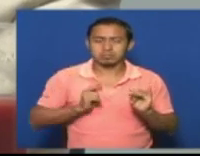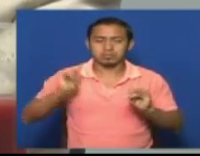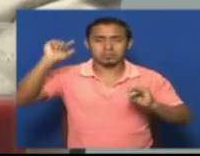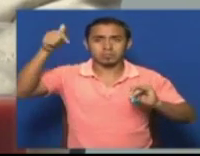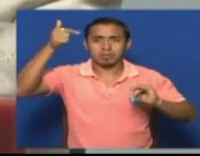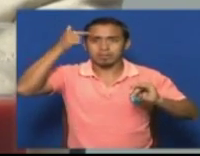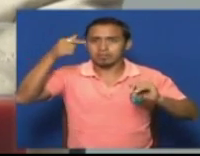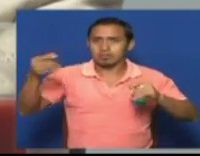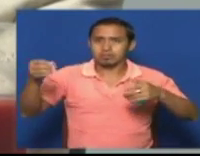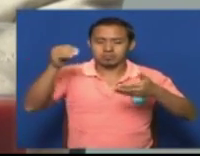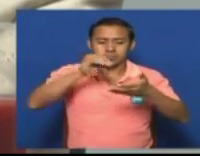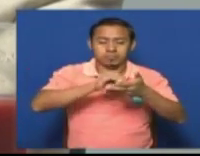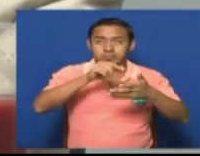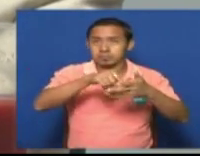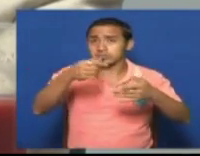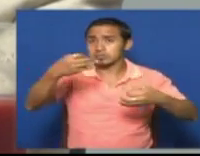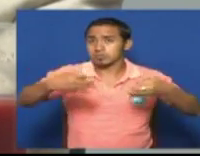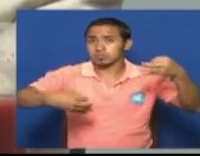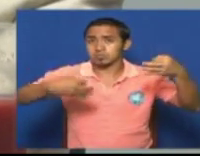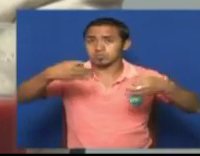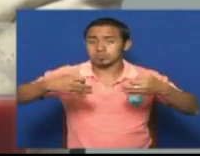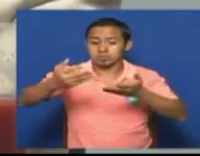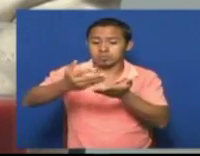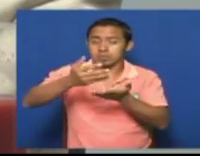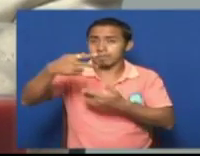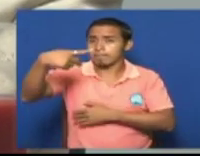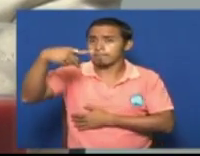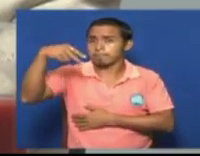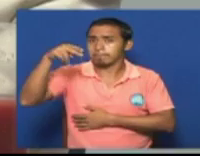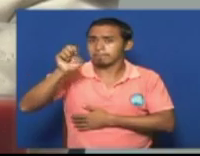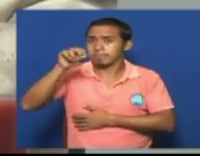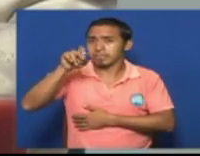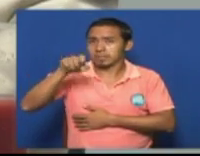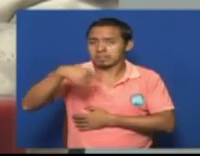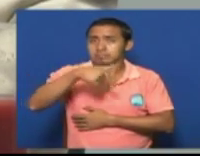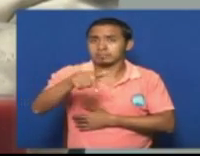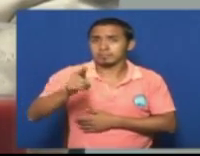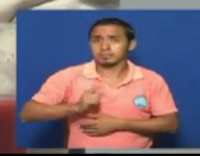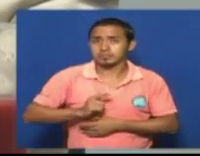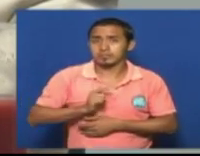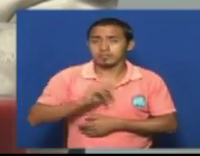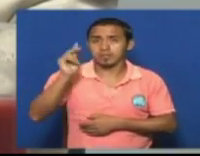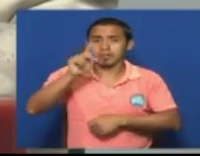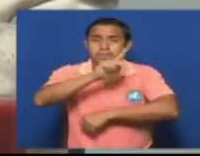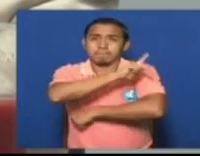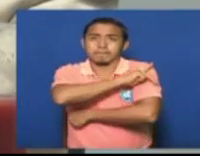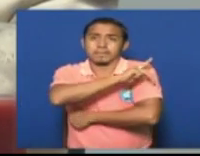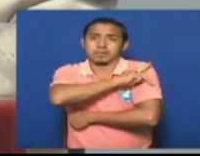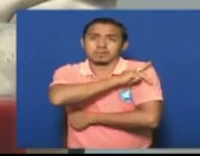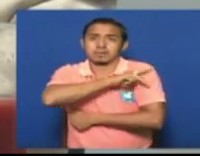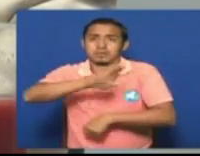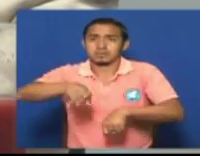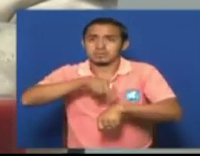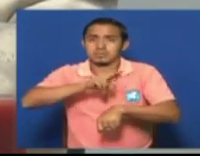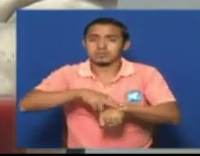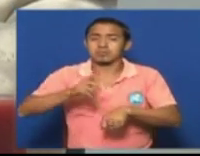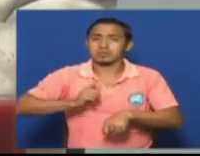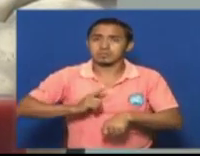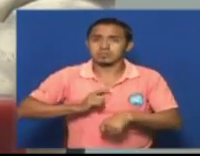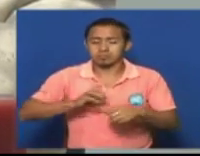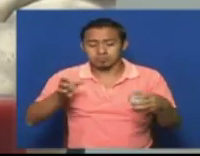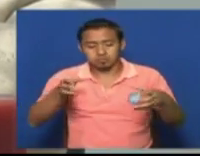estado en la aplicación de esta justicia penal especial de tal manera que hoy en día en la policía nacional tenemos una área